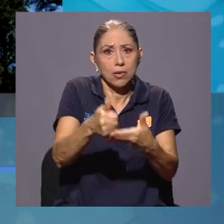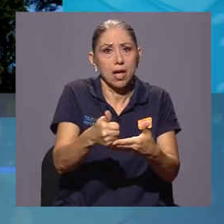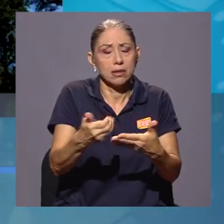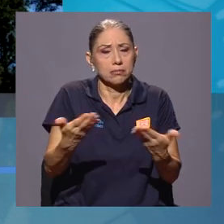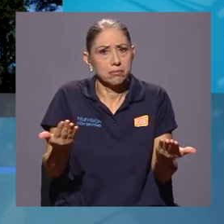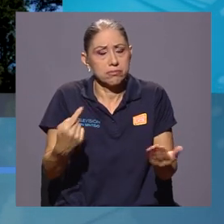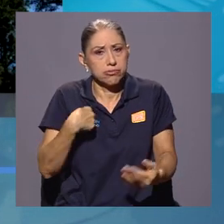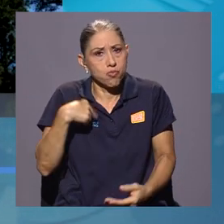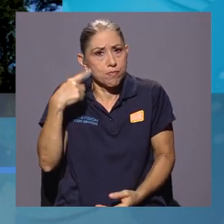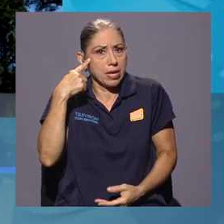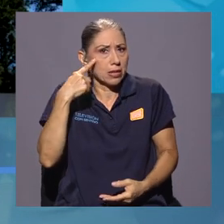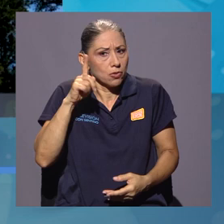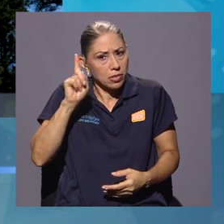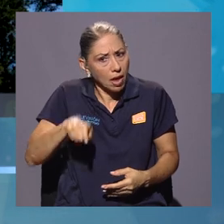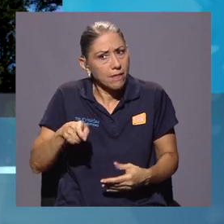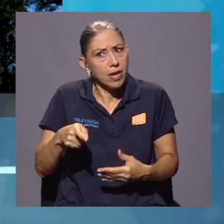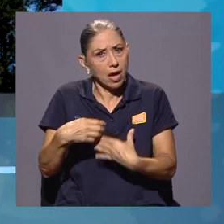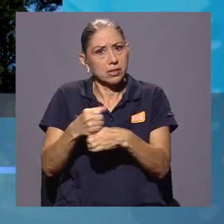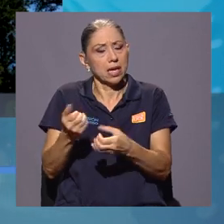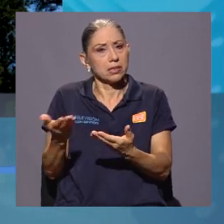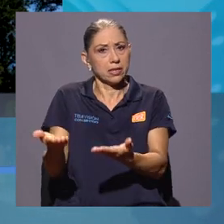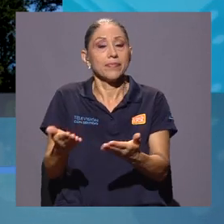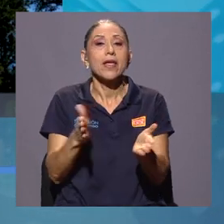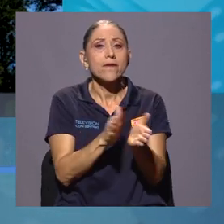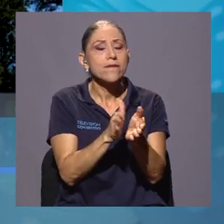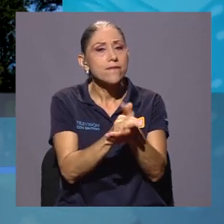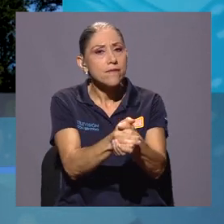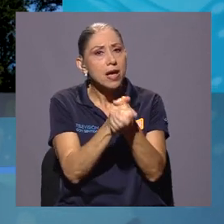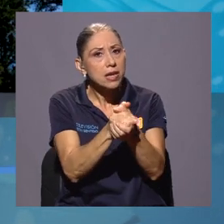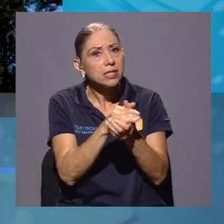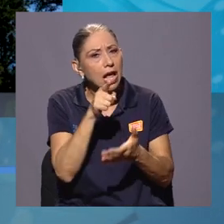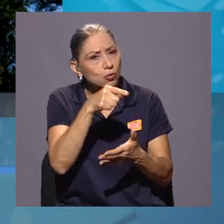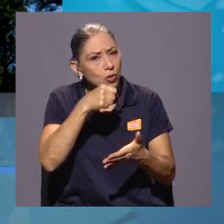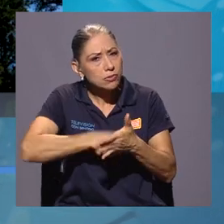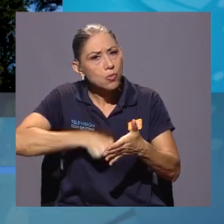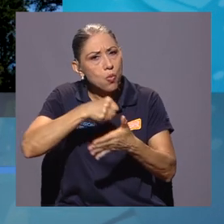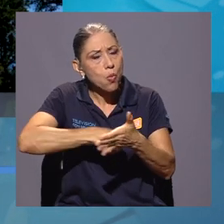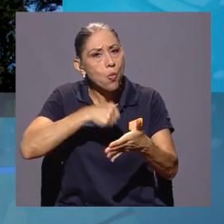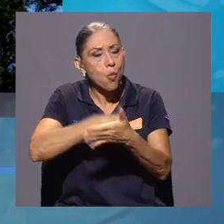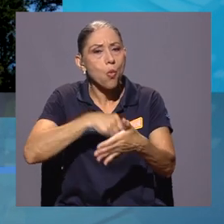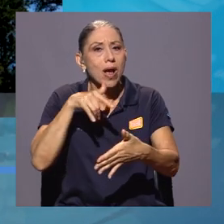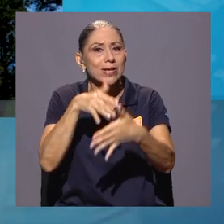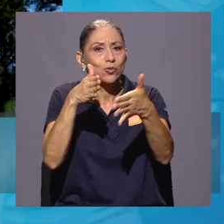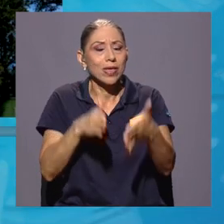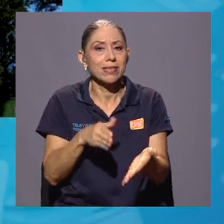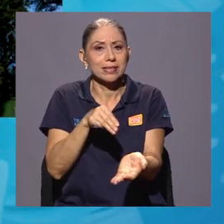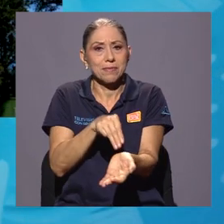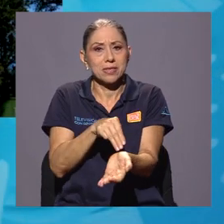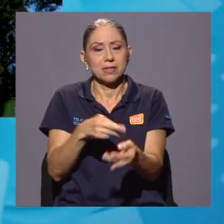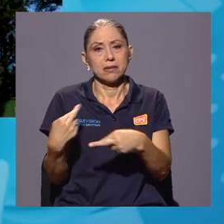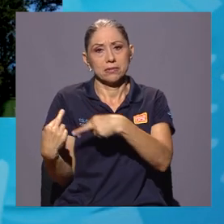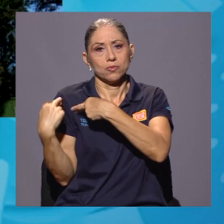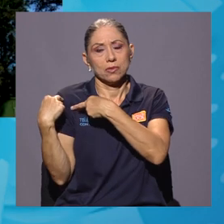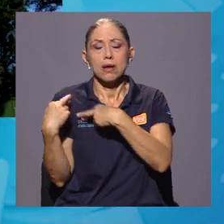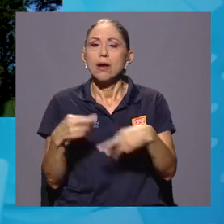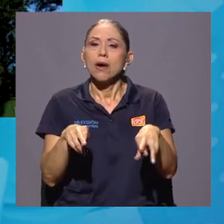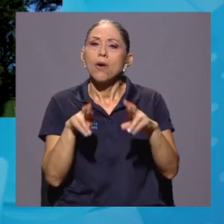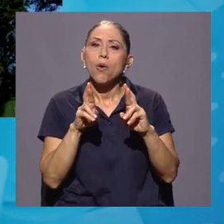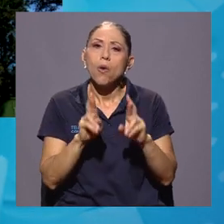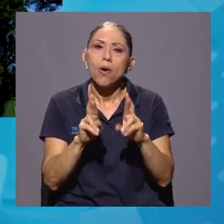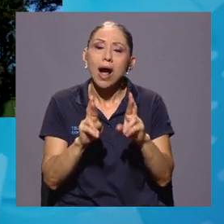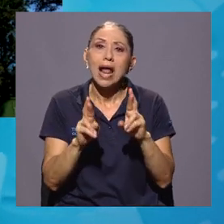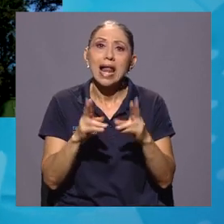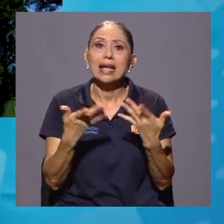como ciudadana que debería de hacerse. Felicitarlos por esta lucha que ustedes están dando como estudiantes de medicina responsables y ojalá que de